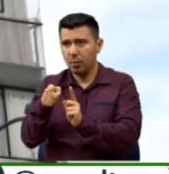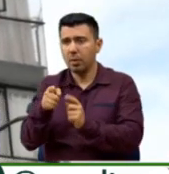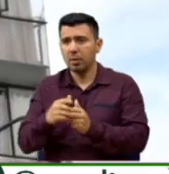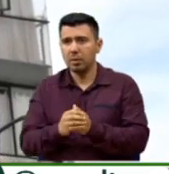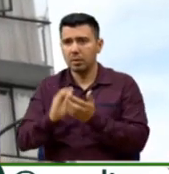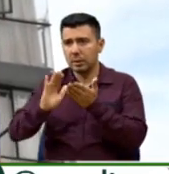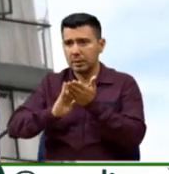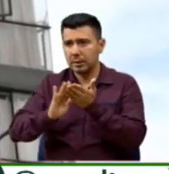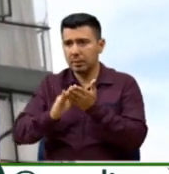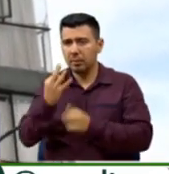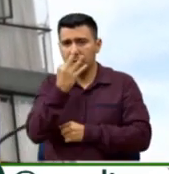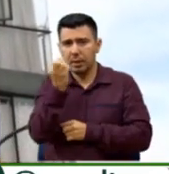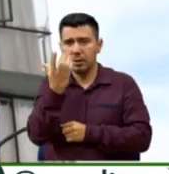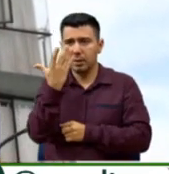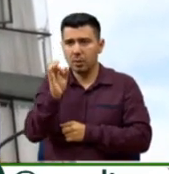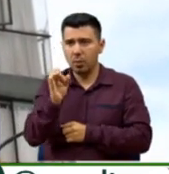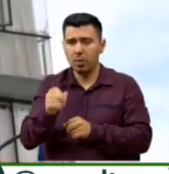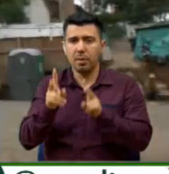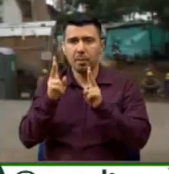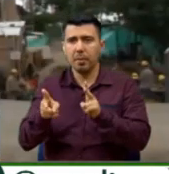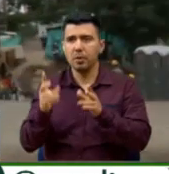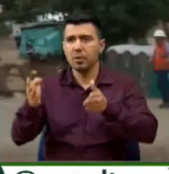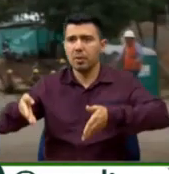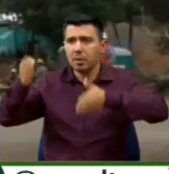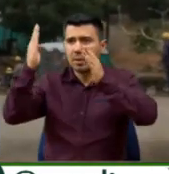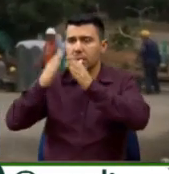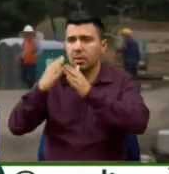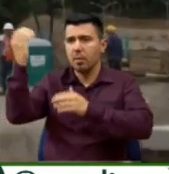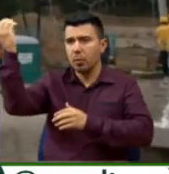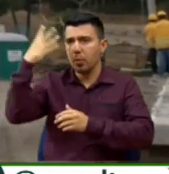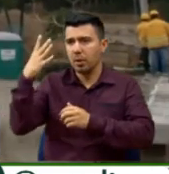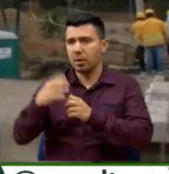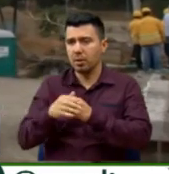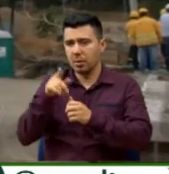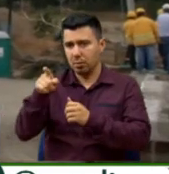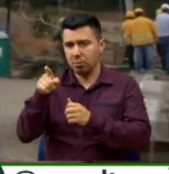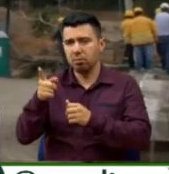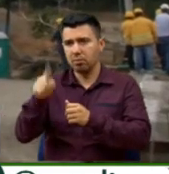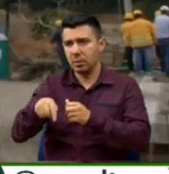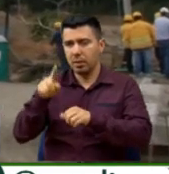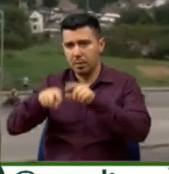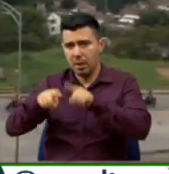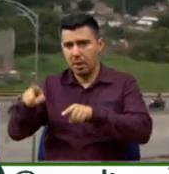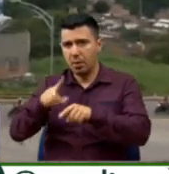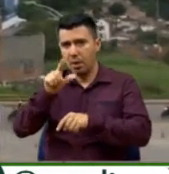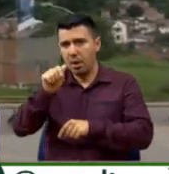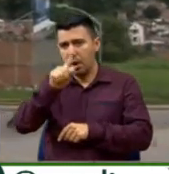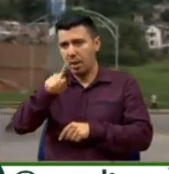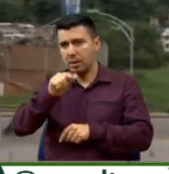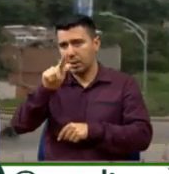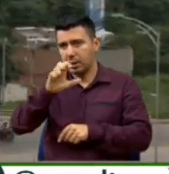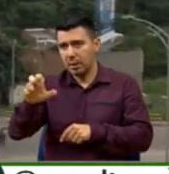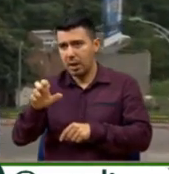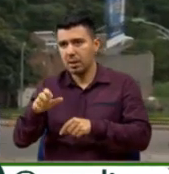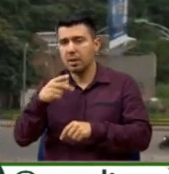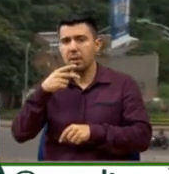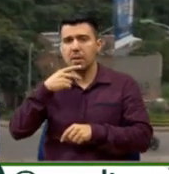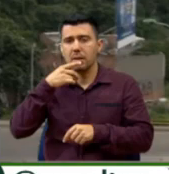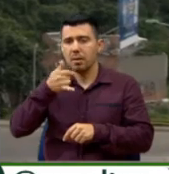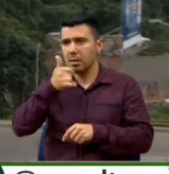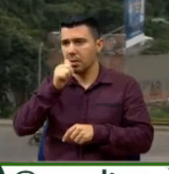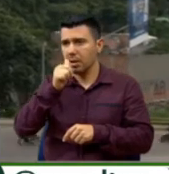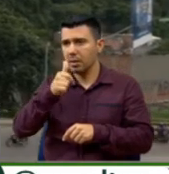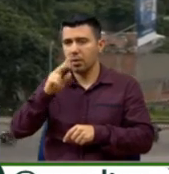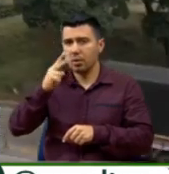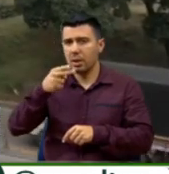las 350 personas del conjunto residencial Puerta del Sol y parte de la Salle Eipinto. Dentro de este edificio no